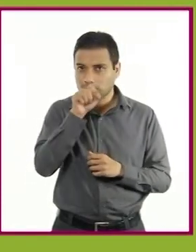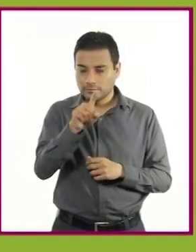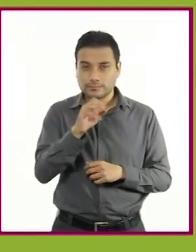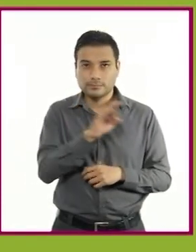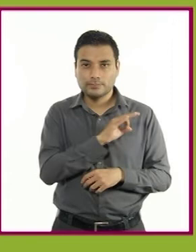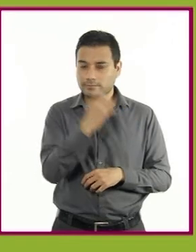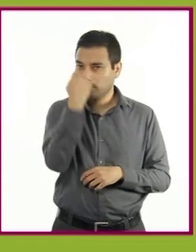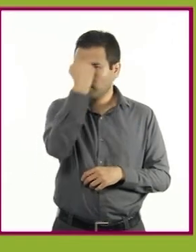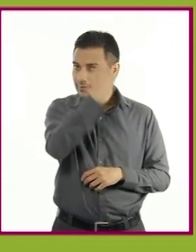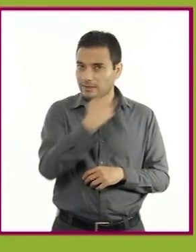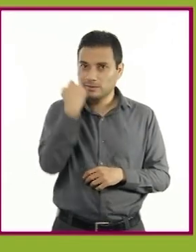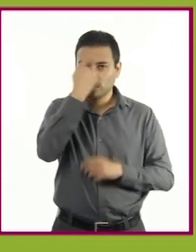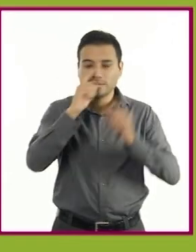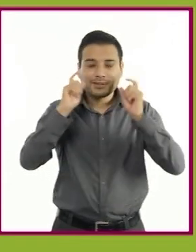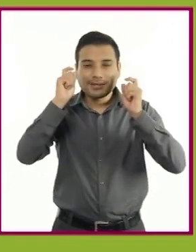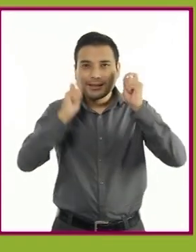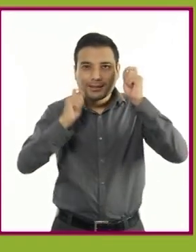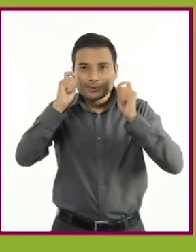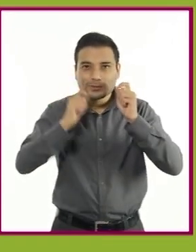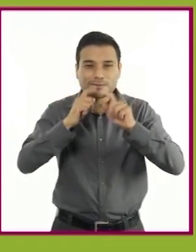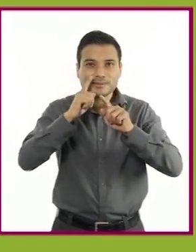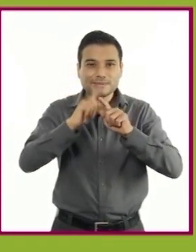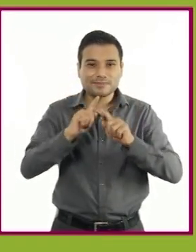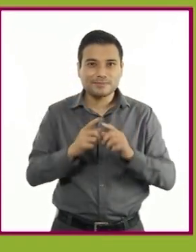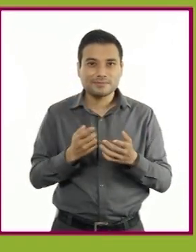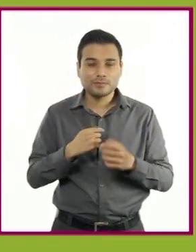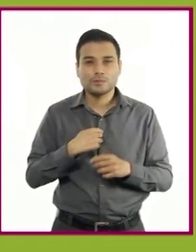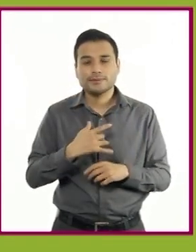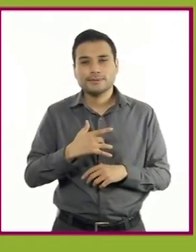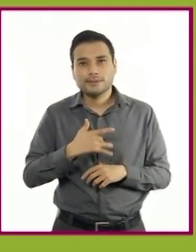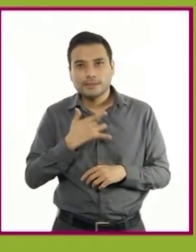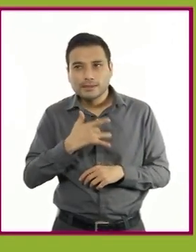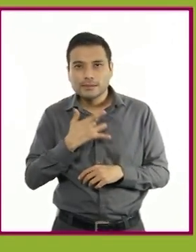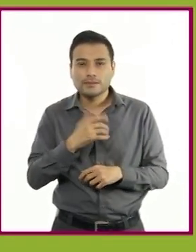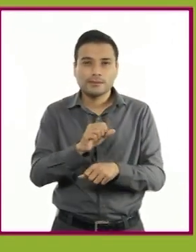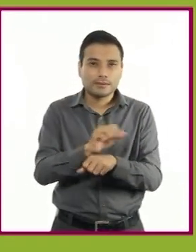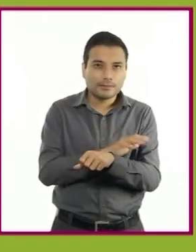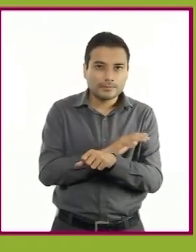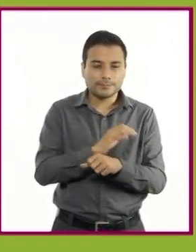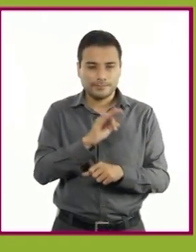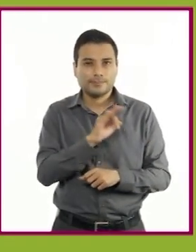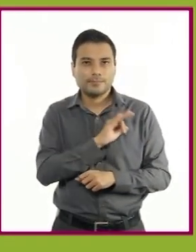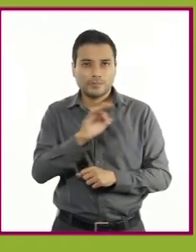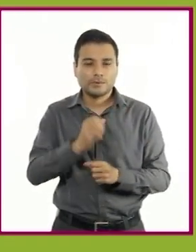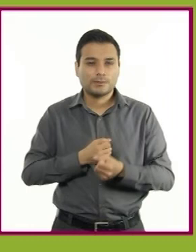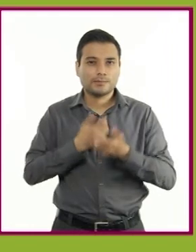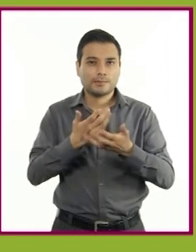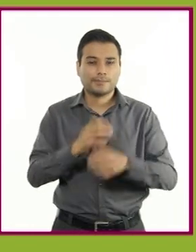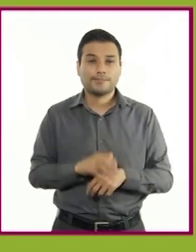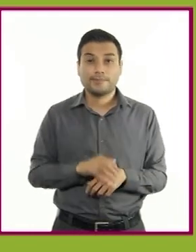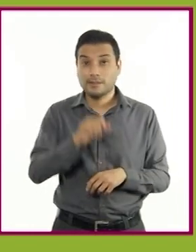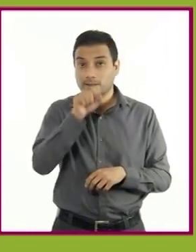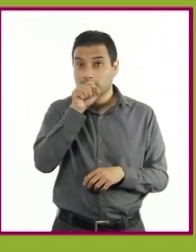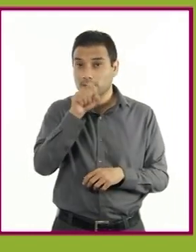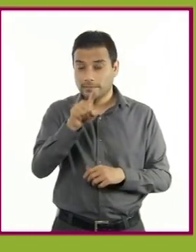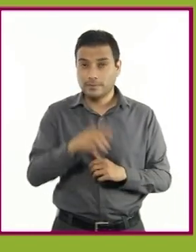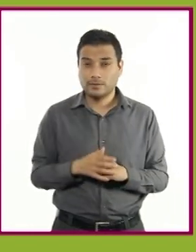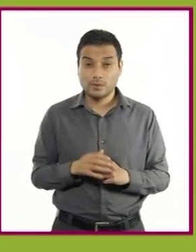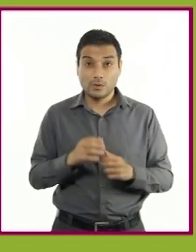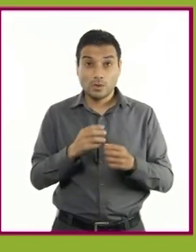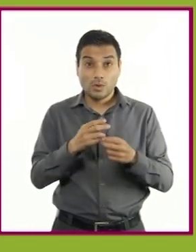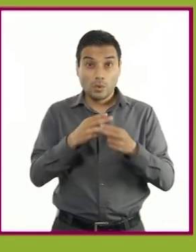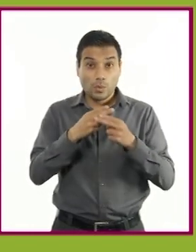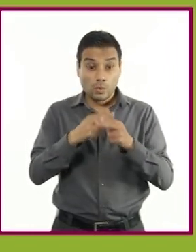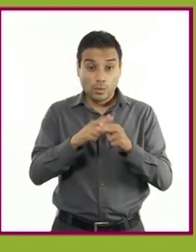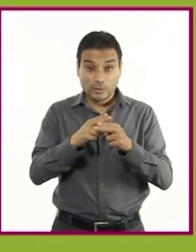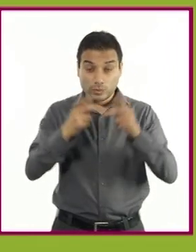gestos faciales, que sirven para expresar lo que sentimos y percibimos. Permite, en conjunto con los huesos,